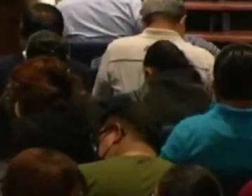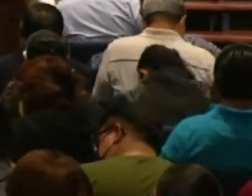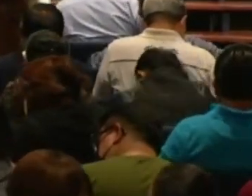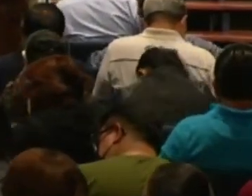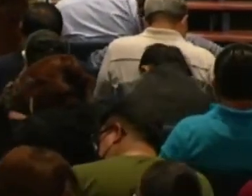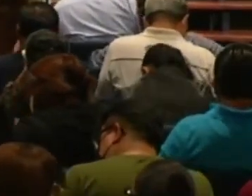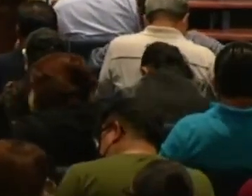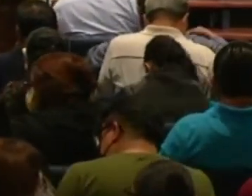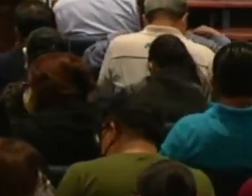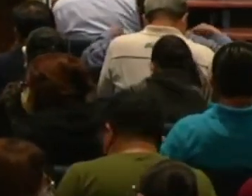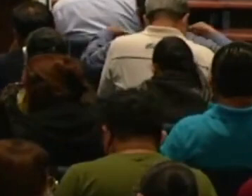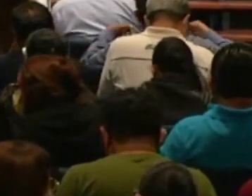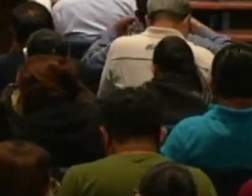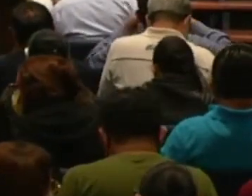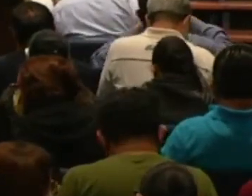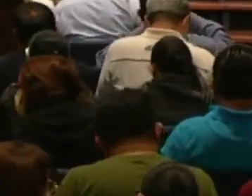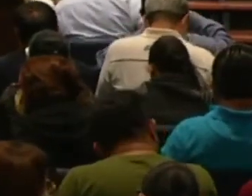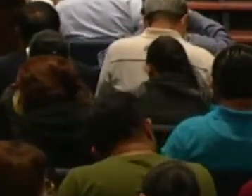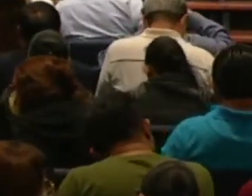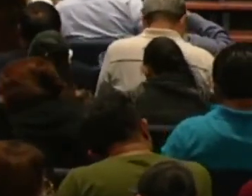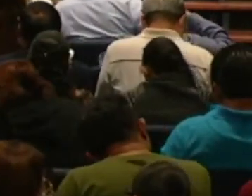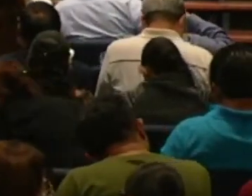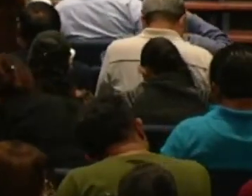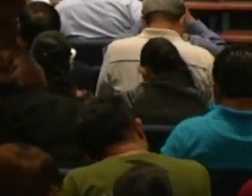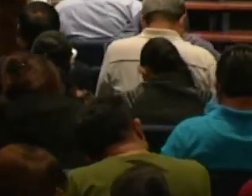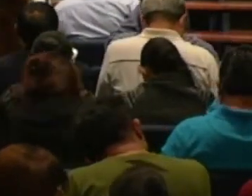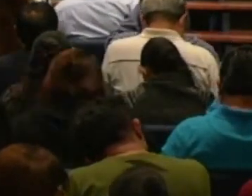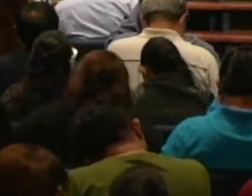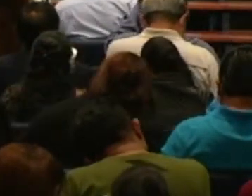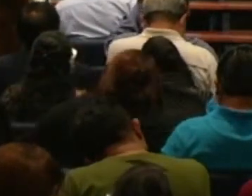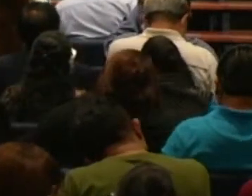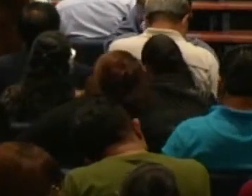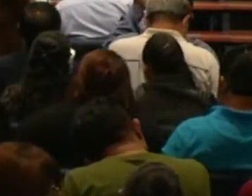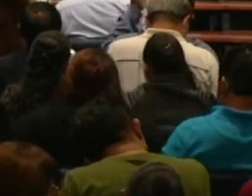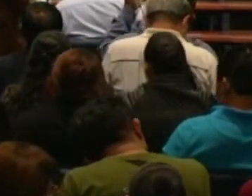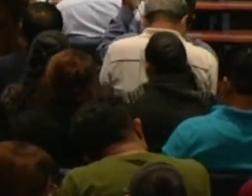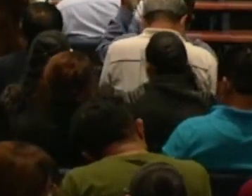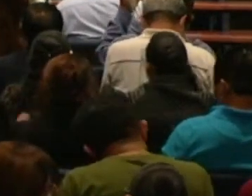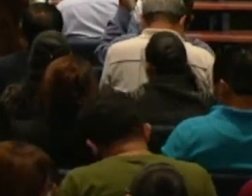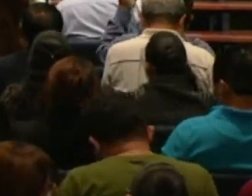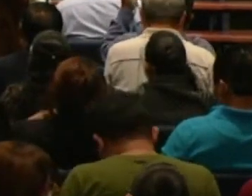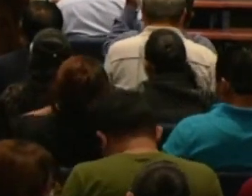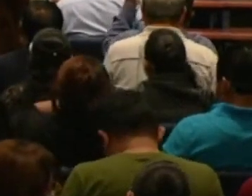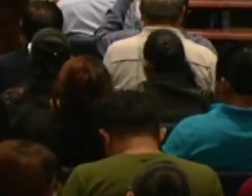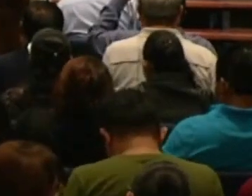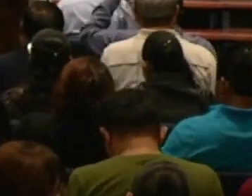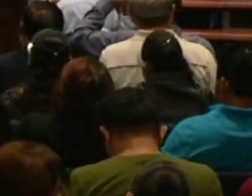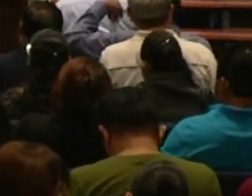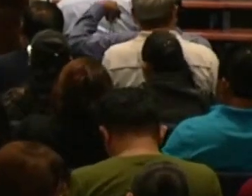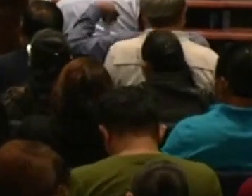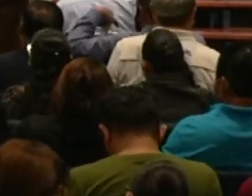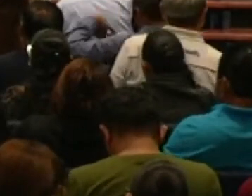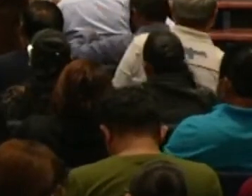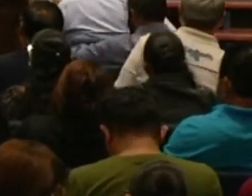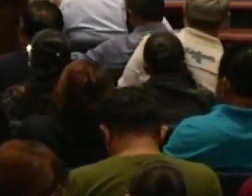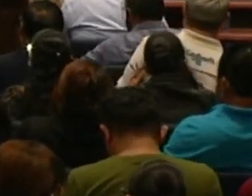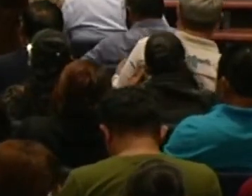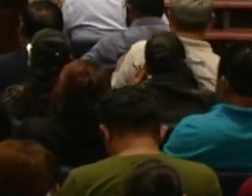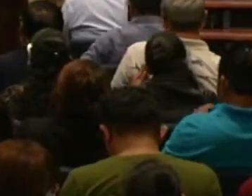la a las normas de seguridad que vamos a tener ese día déjeme explicarle en dos palabras porque